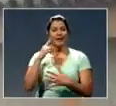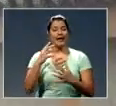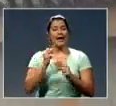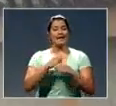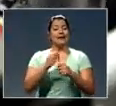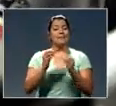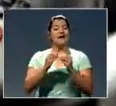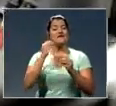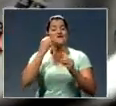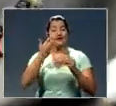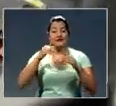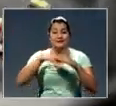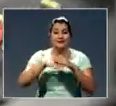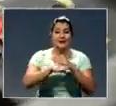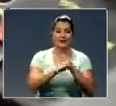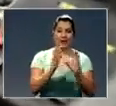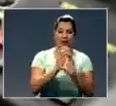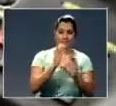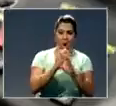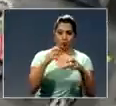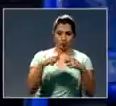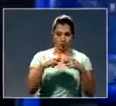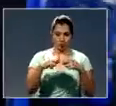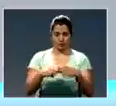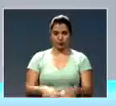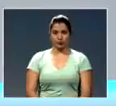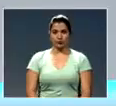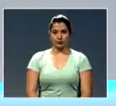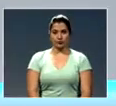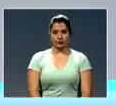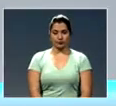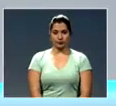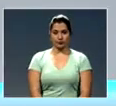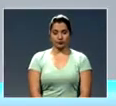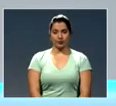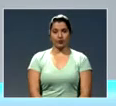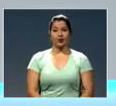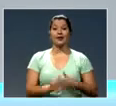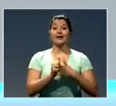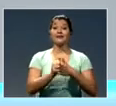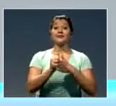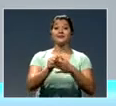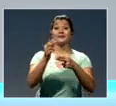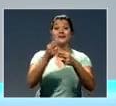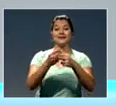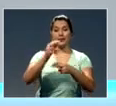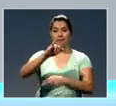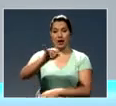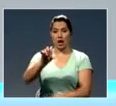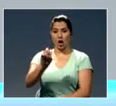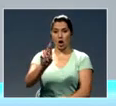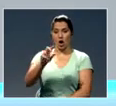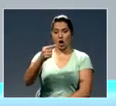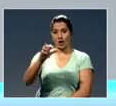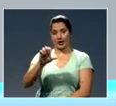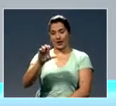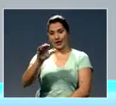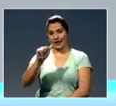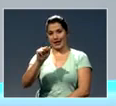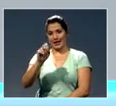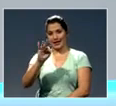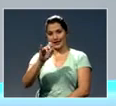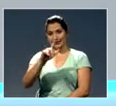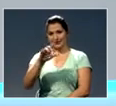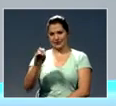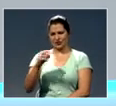de tecnología en la flota de autobuses de ruta regular. El dirigente Jorge Castillo acusa de fraude a Carlos Pascal por